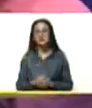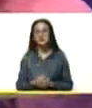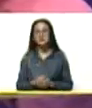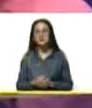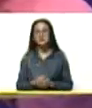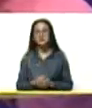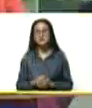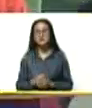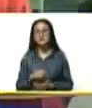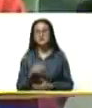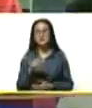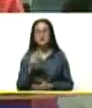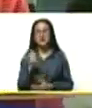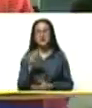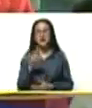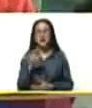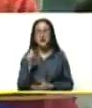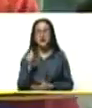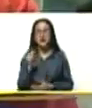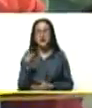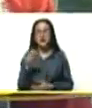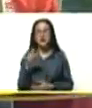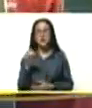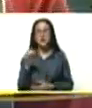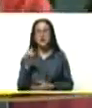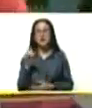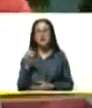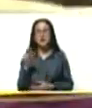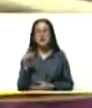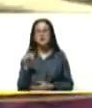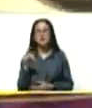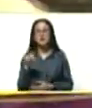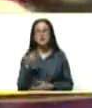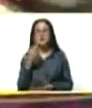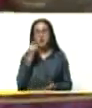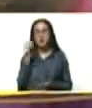Araguayán, perdón, denle